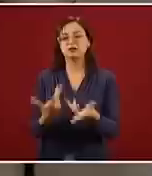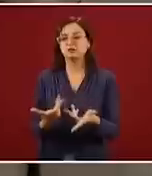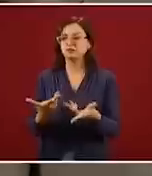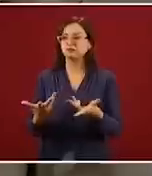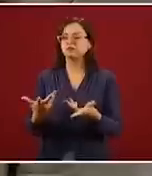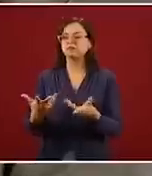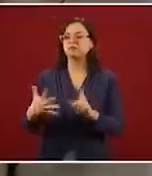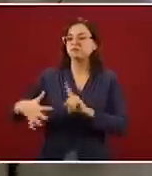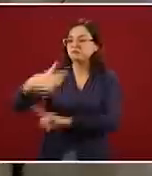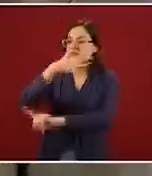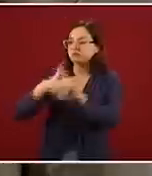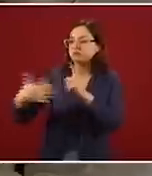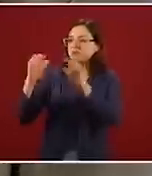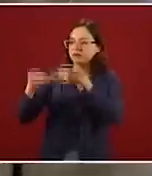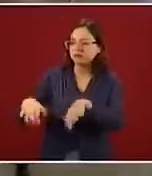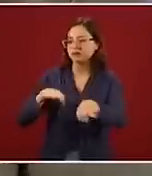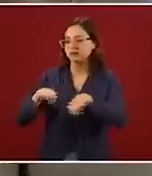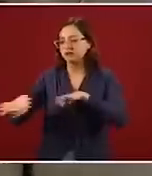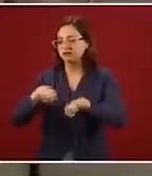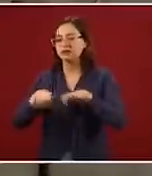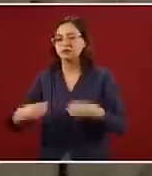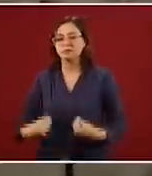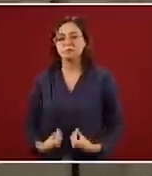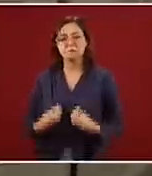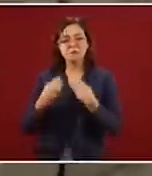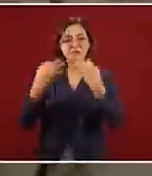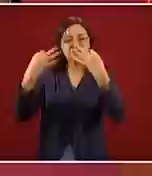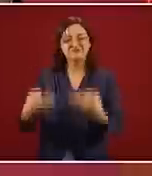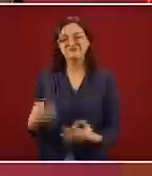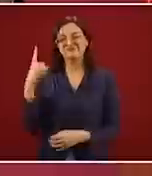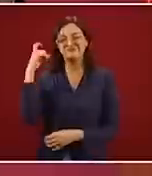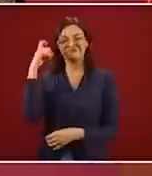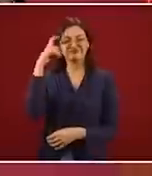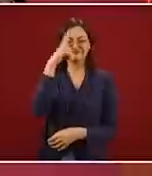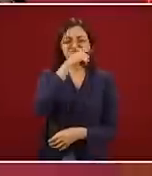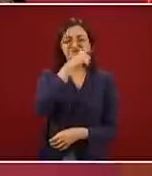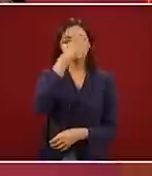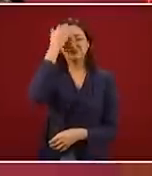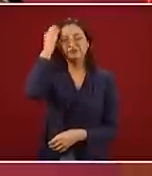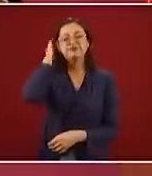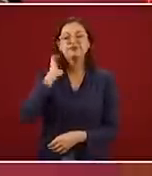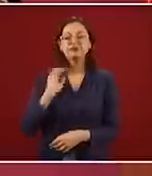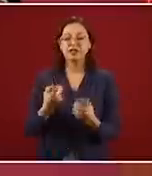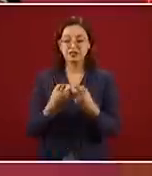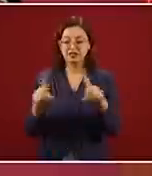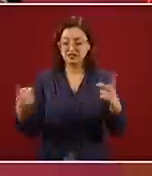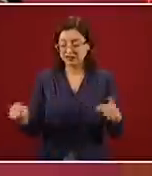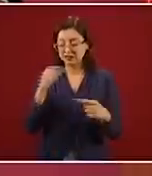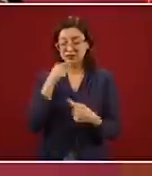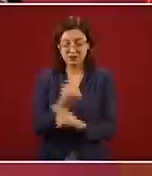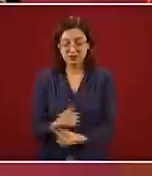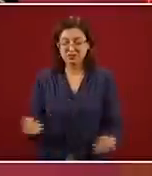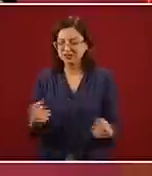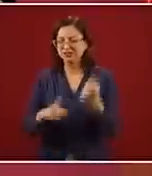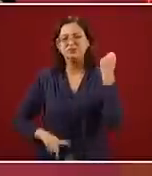sociales, la inserción al trabajo, la calidad de vida, el desarrollo de los niños en edad escolar, hay